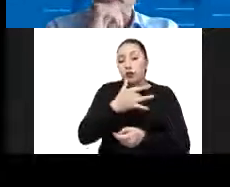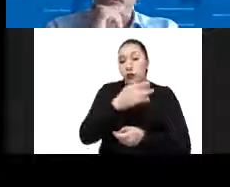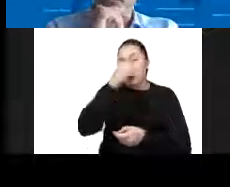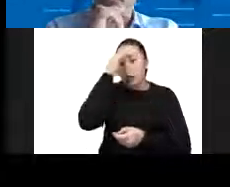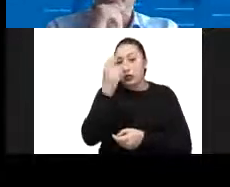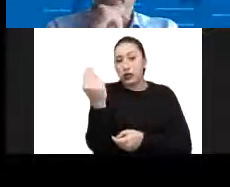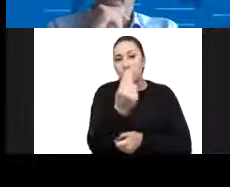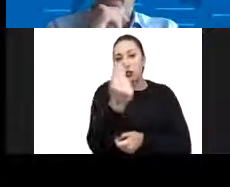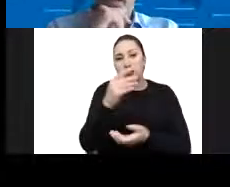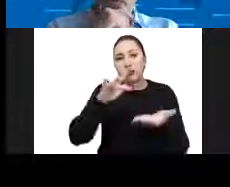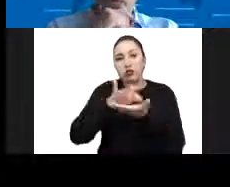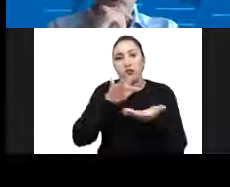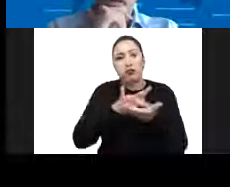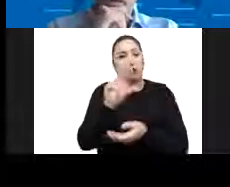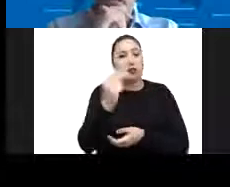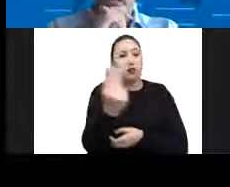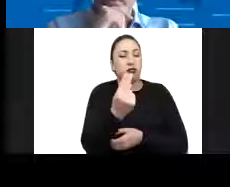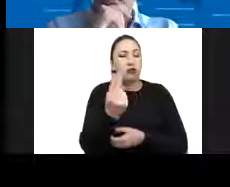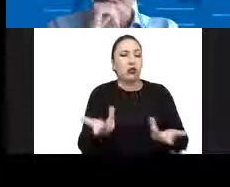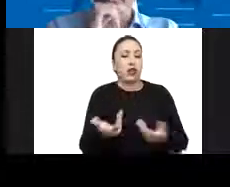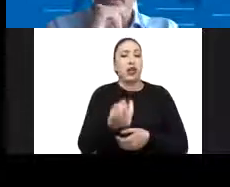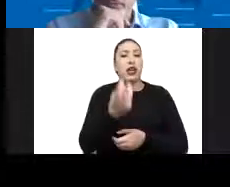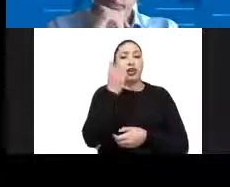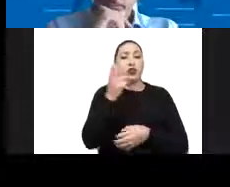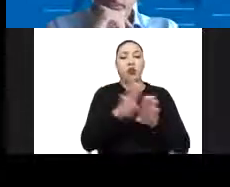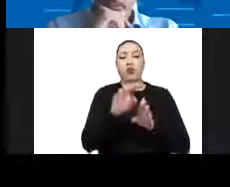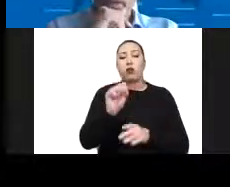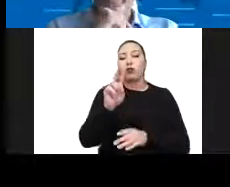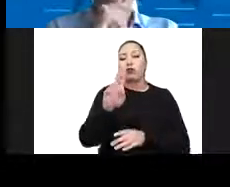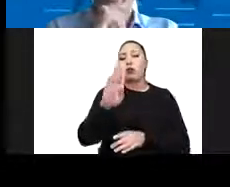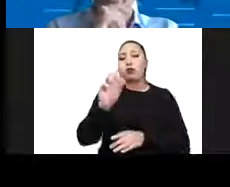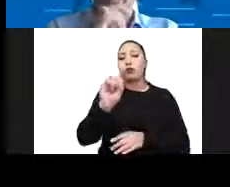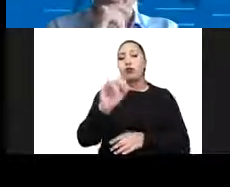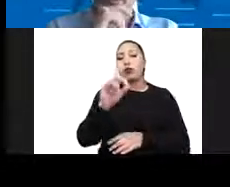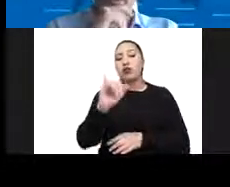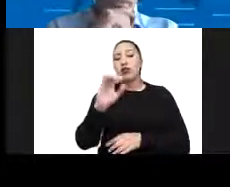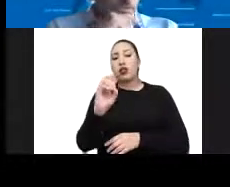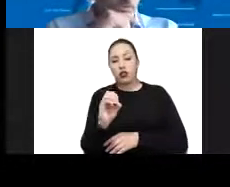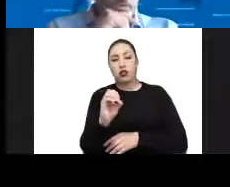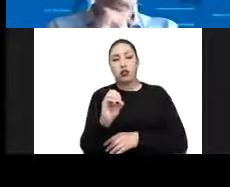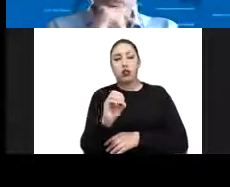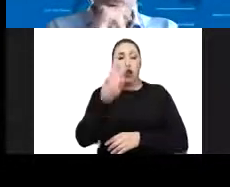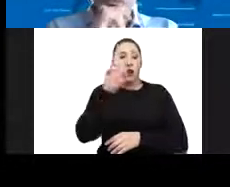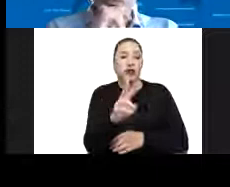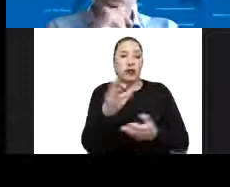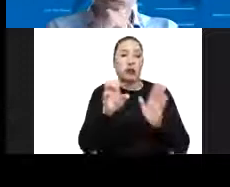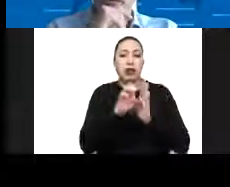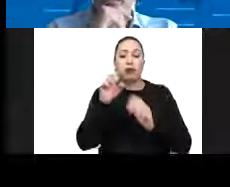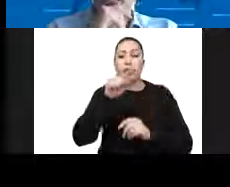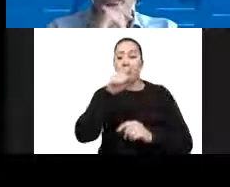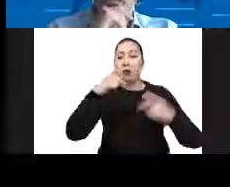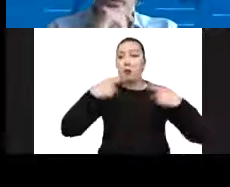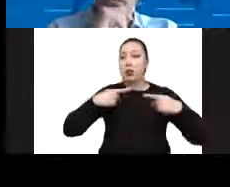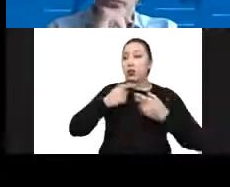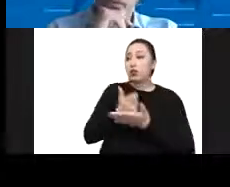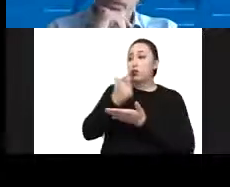este subsidio, ¿no? Ahora, esto es lo que llamamos un subsidio netamente regresivo con un alto costo de oportunidad. Esos